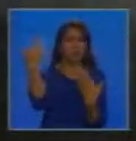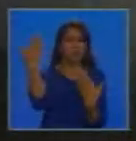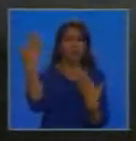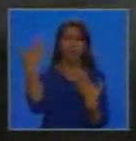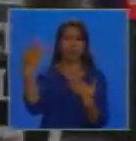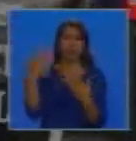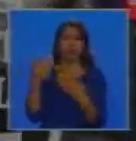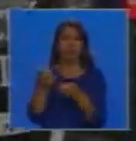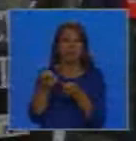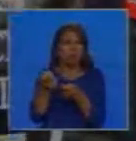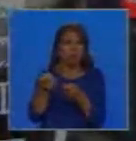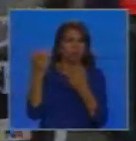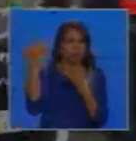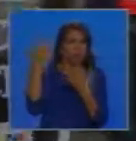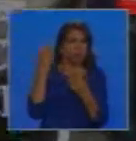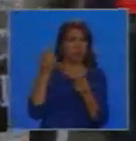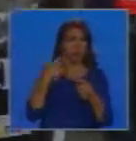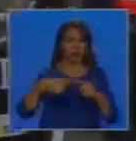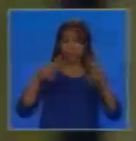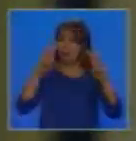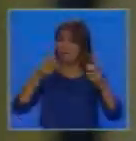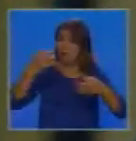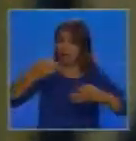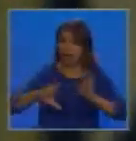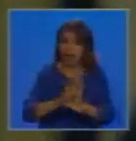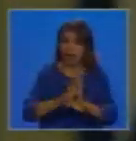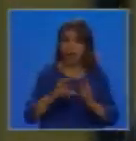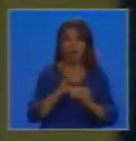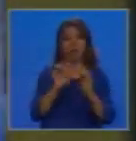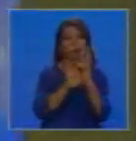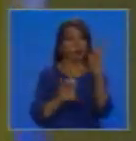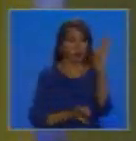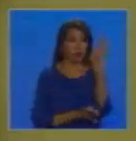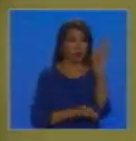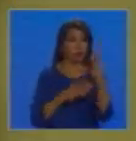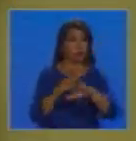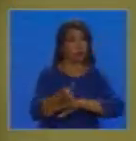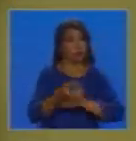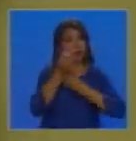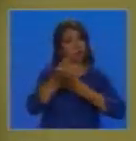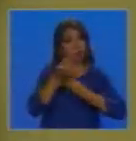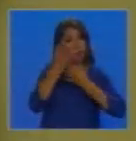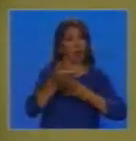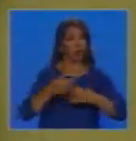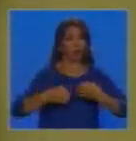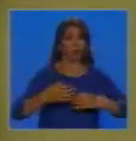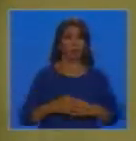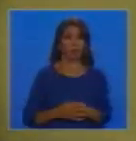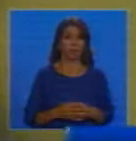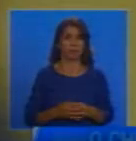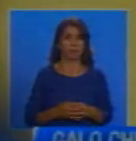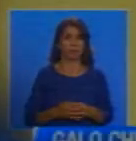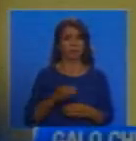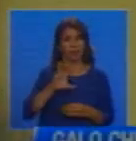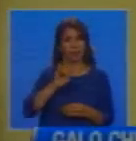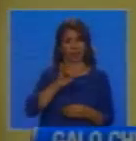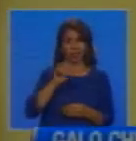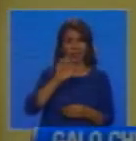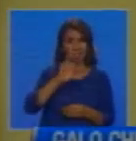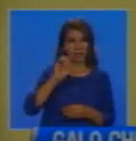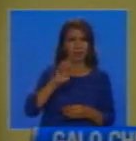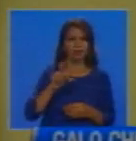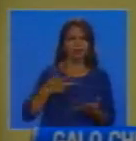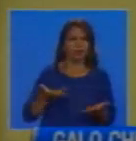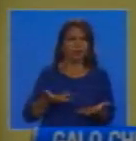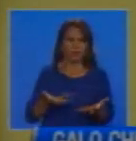es un tema jurídico y constitucional. Y así argumentó en la audiencia. La casación hace